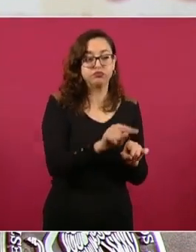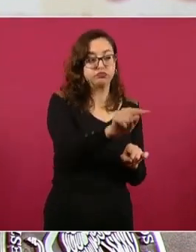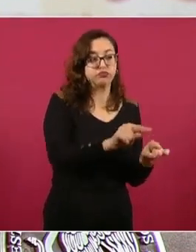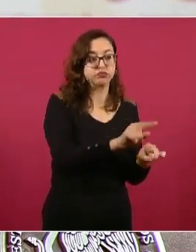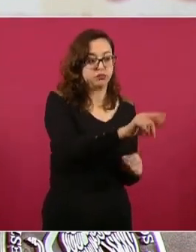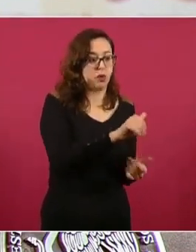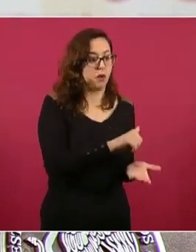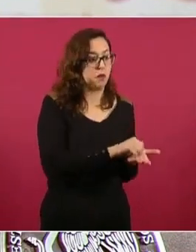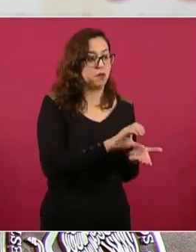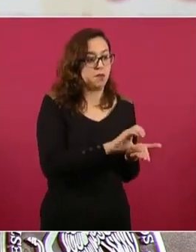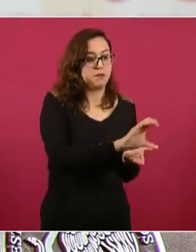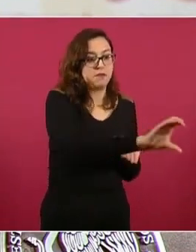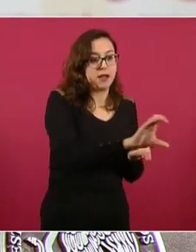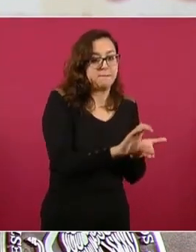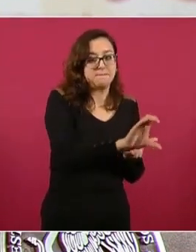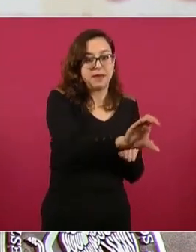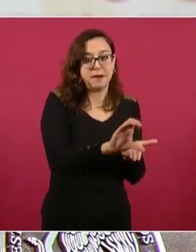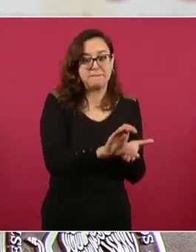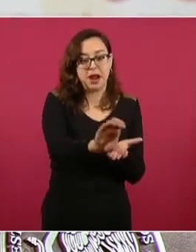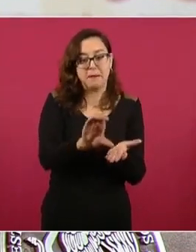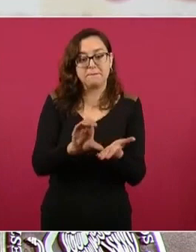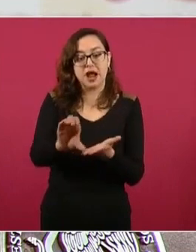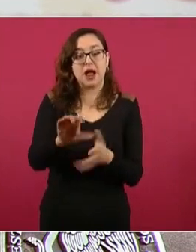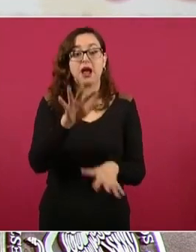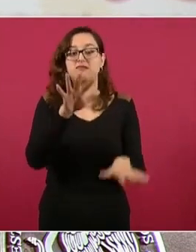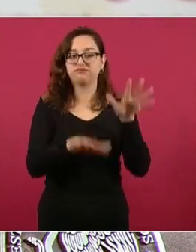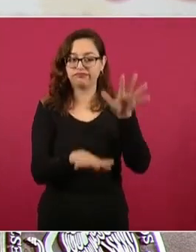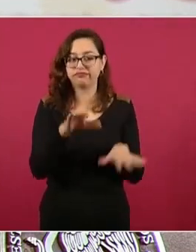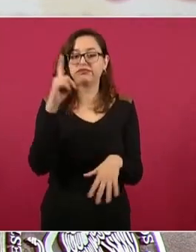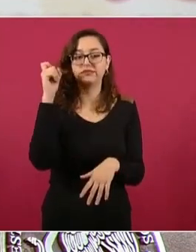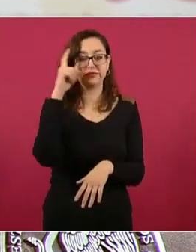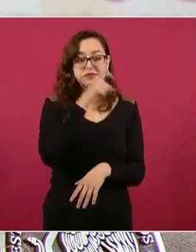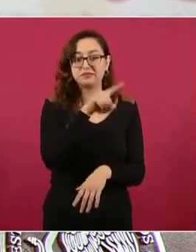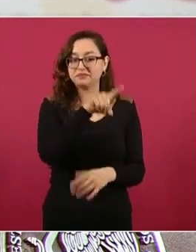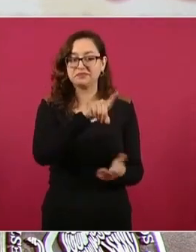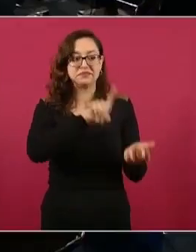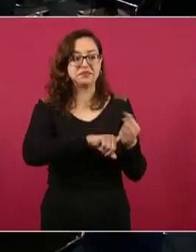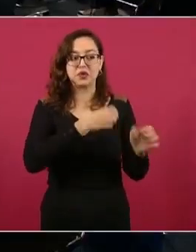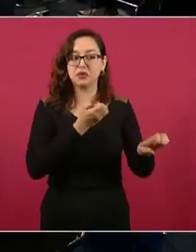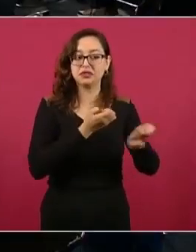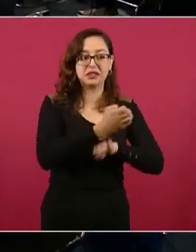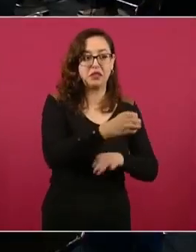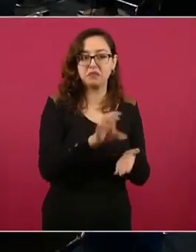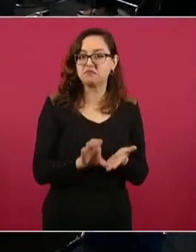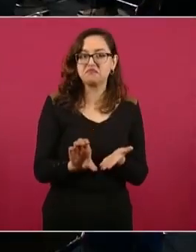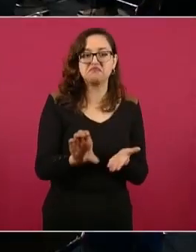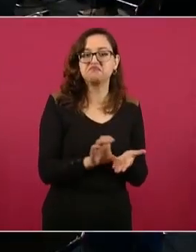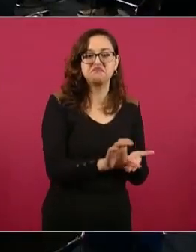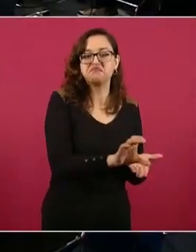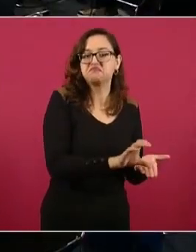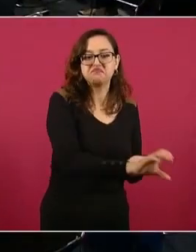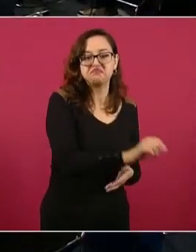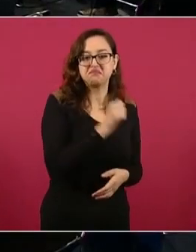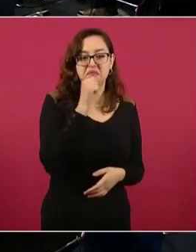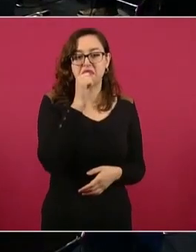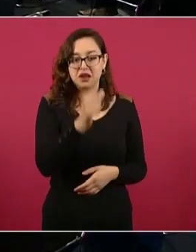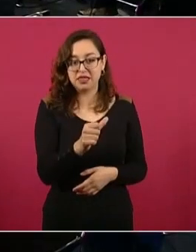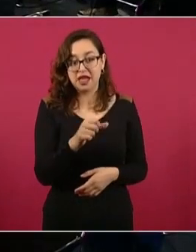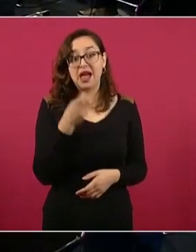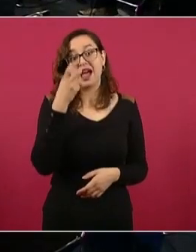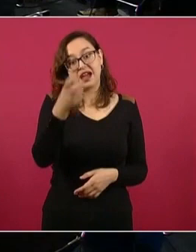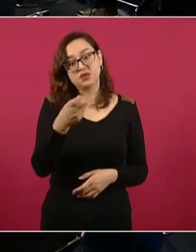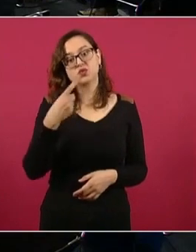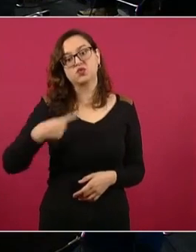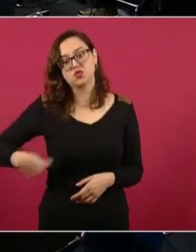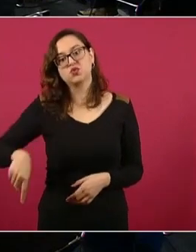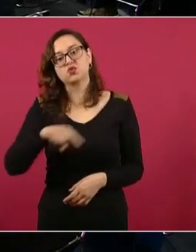ser uno de los espacios o cuellos de botella. Ahora, efectivamente, nosotros todas las semanas verificamos ese indicador,